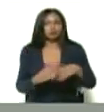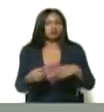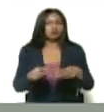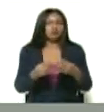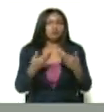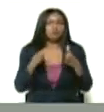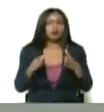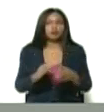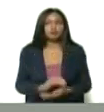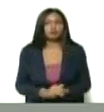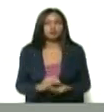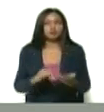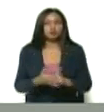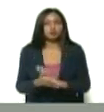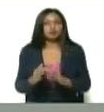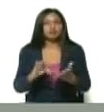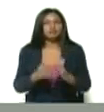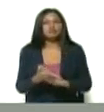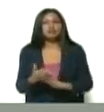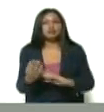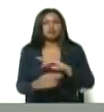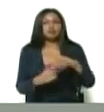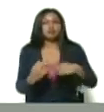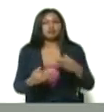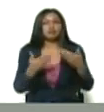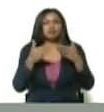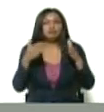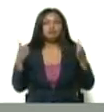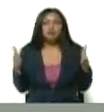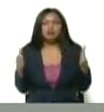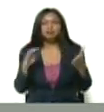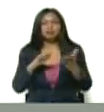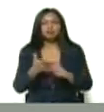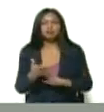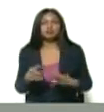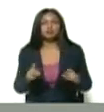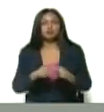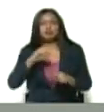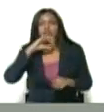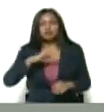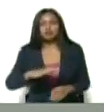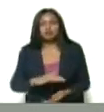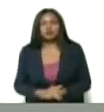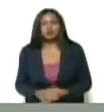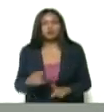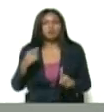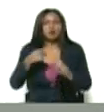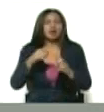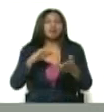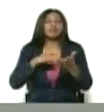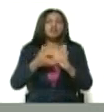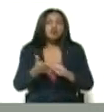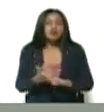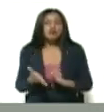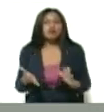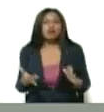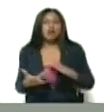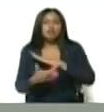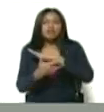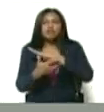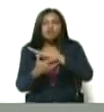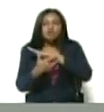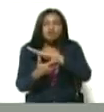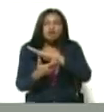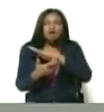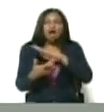abierto sobre cómo la revolución que ha ampliado de manera histórica el acceso a la tecnología, el acceso a las herramientas